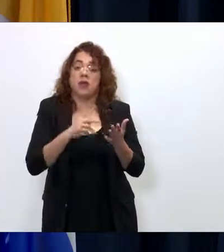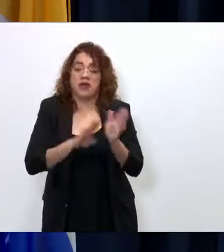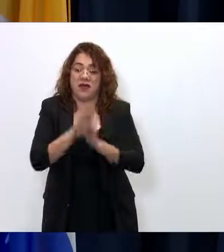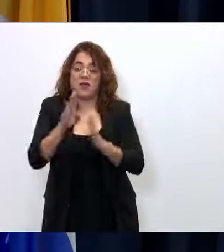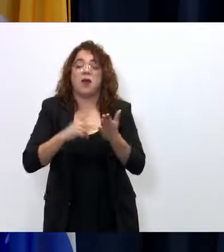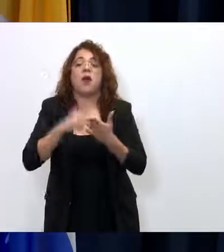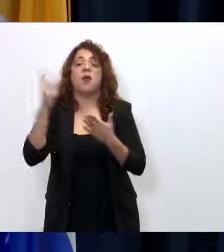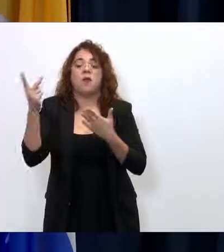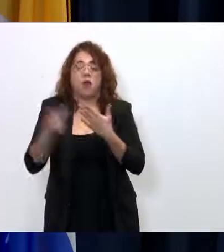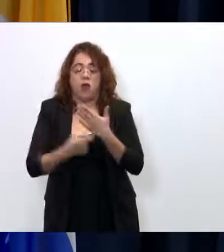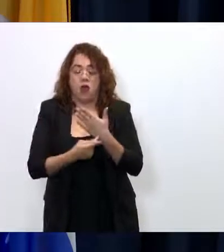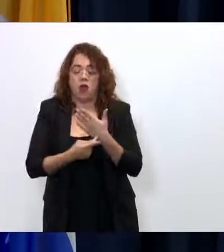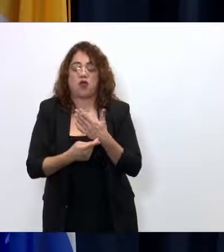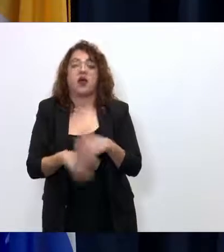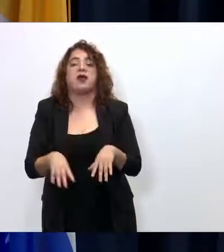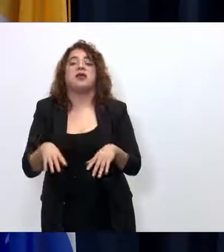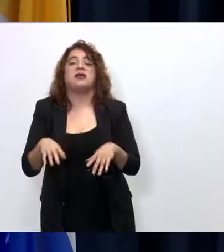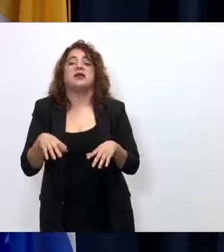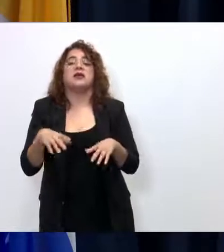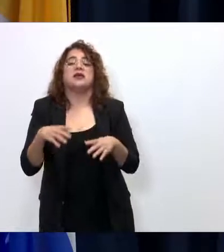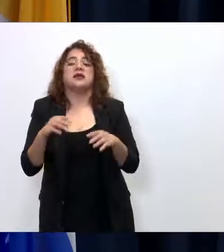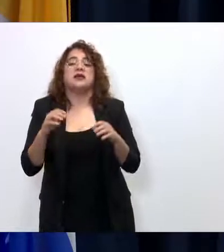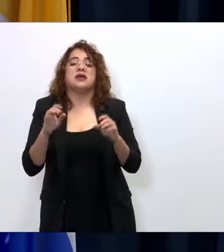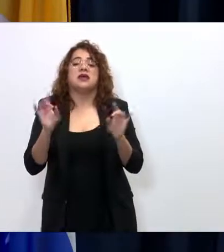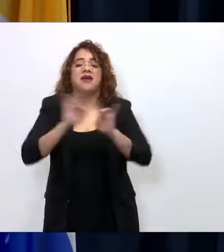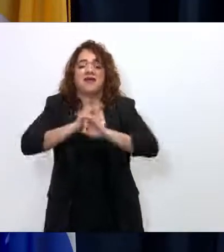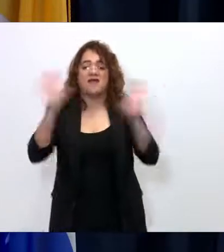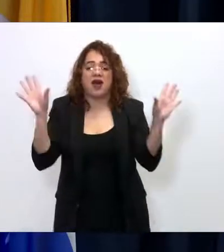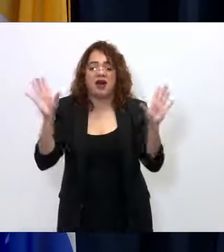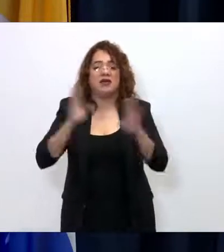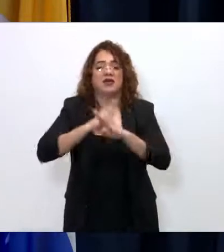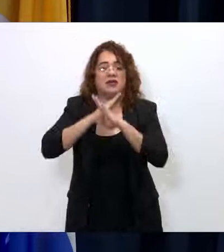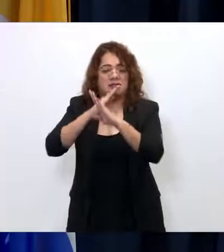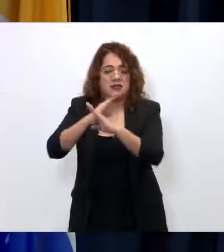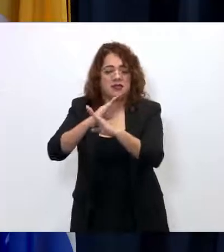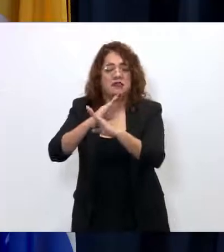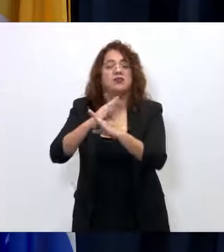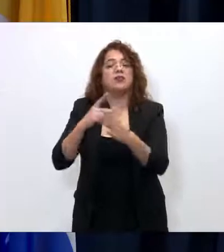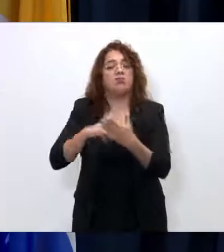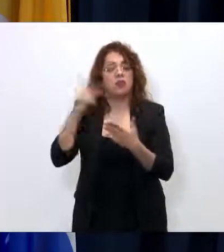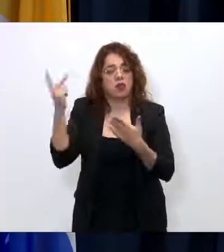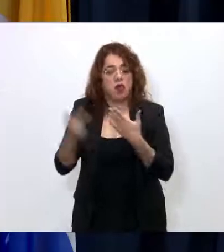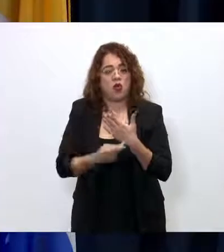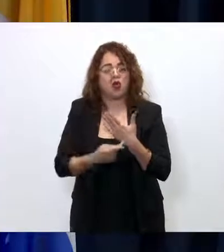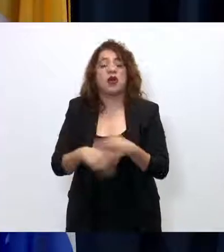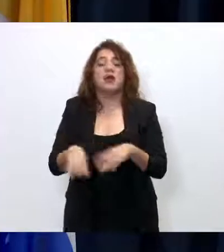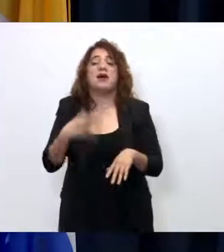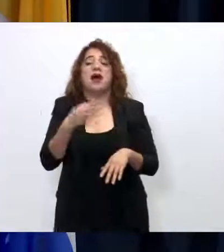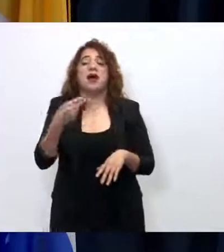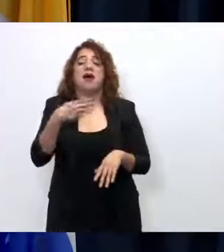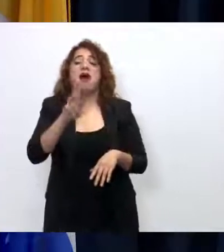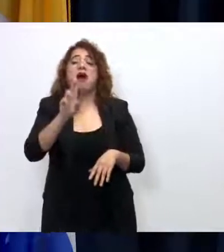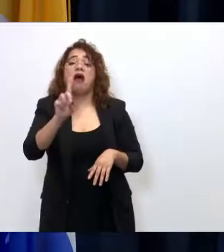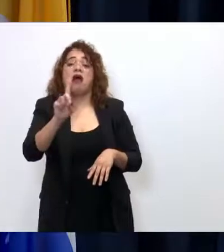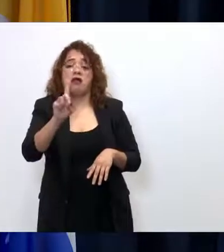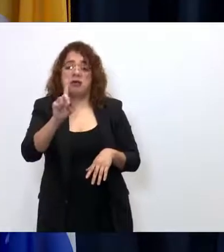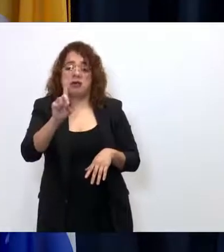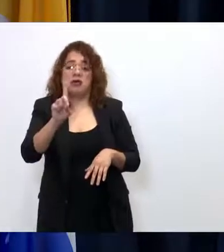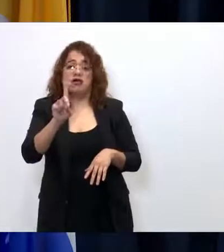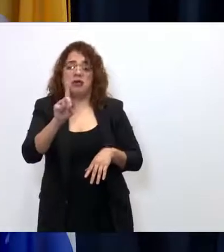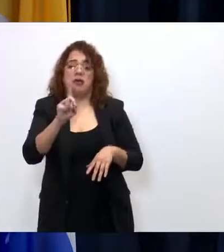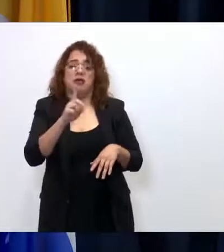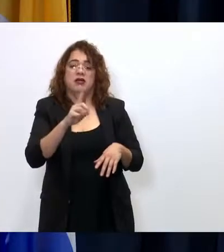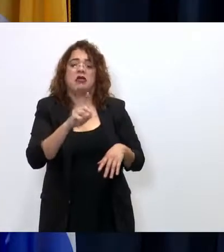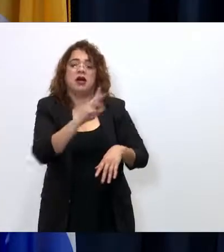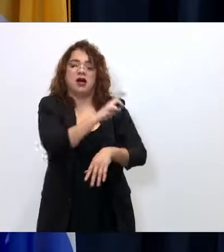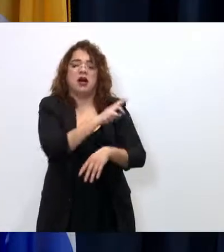personas a través de nuestros servicios para personas sin hogar y la autoridad de vivienda. El año pasado